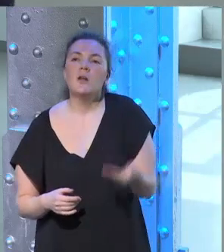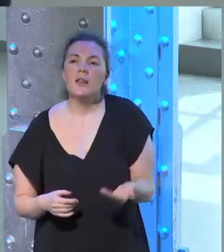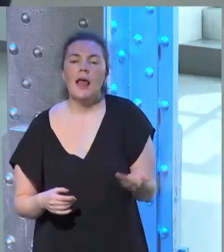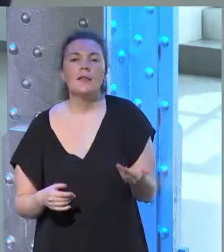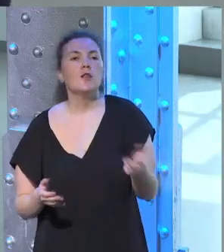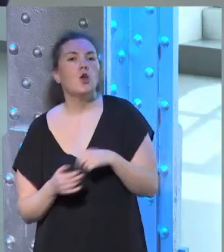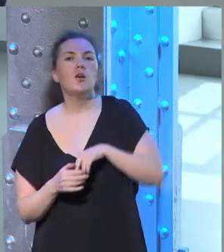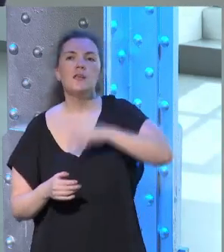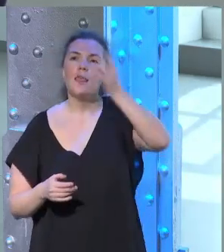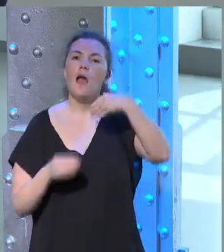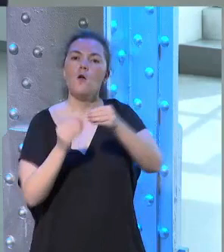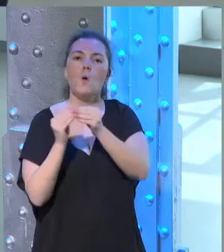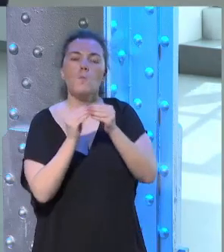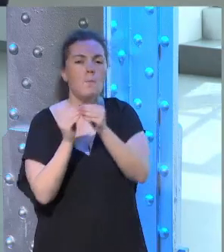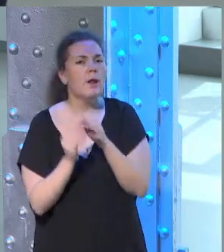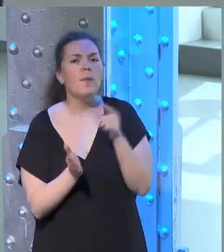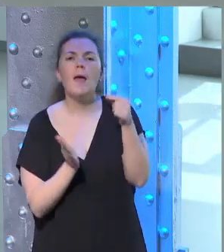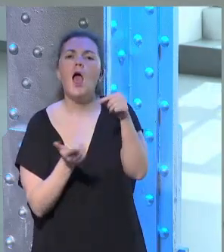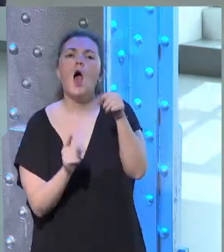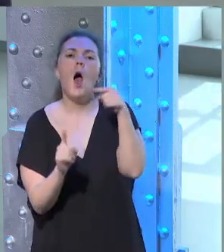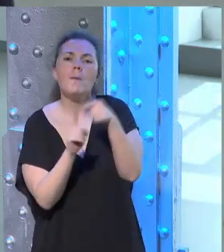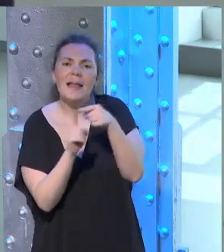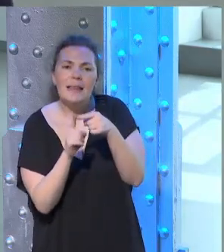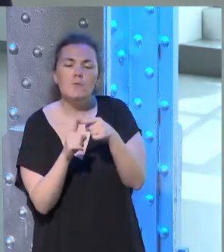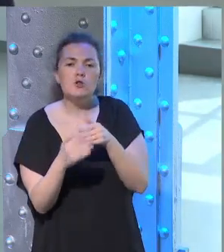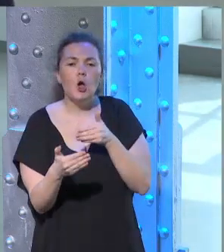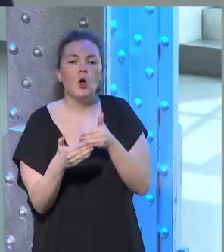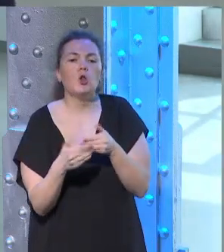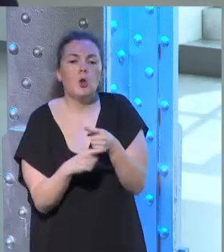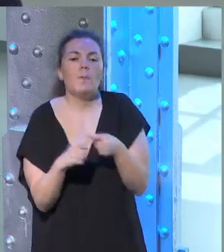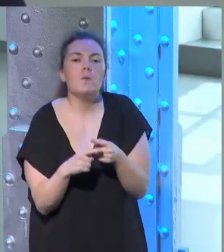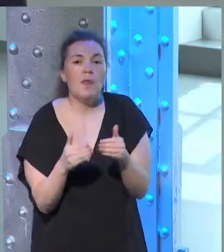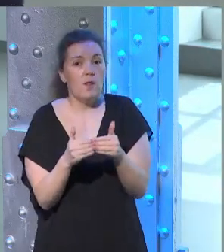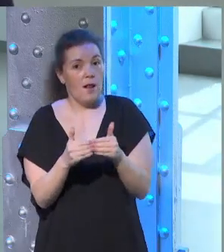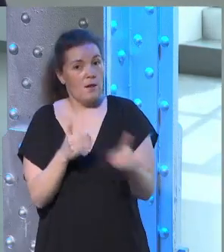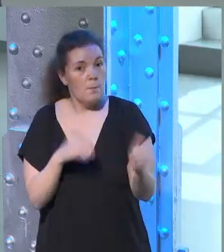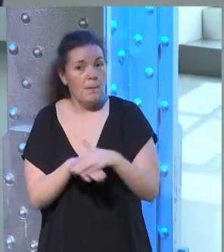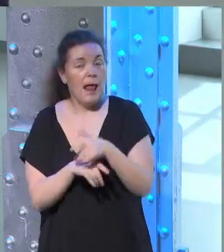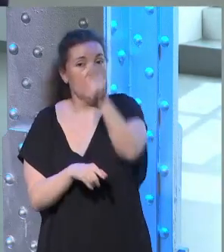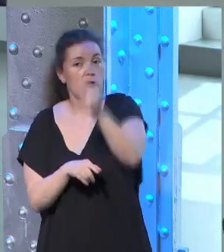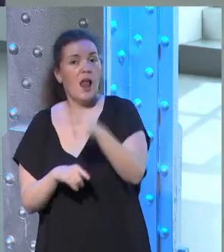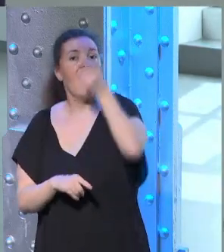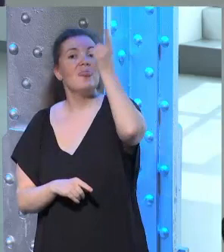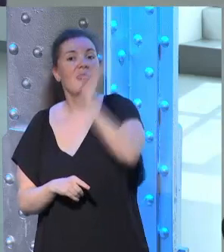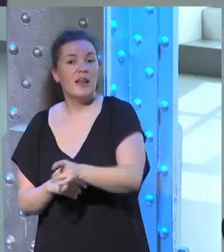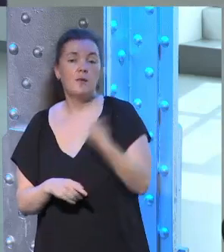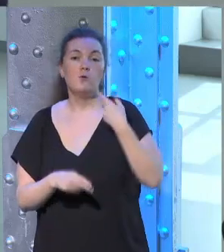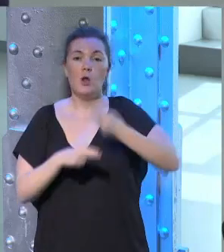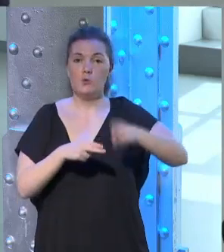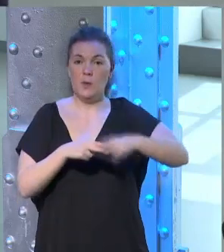común, sino poner objetivos de corto, medio y largo plazo, para que se les pueda, a los directivos o a los políticos que están en un momento dado,